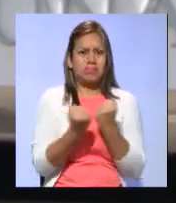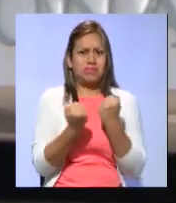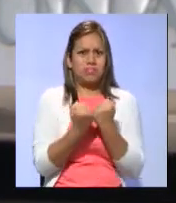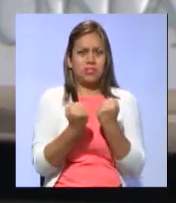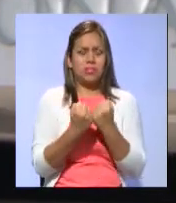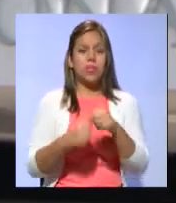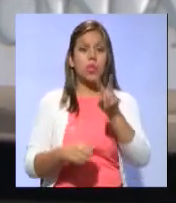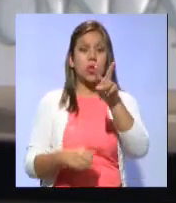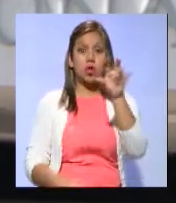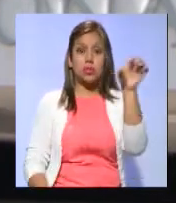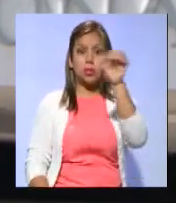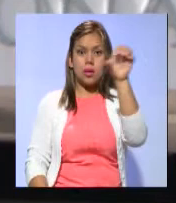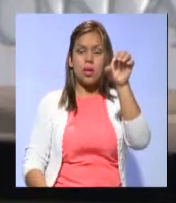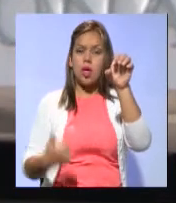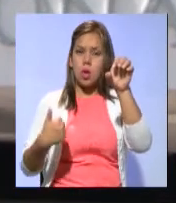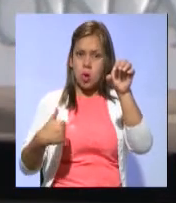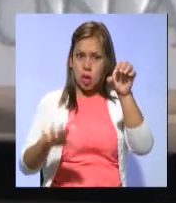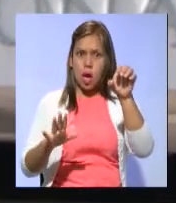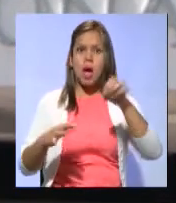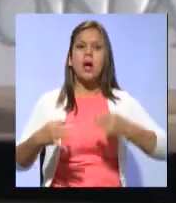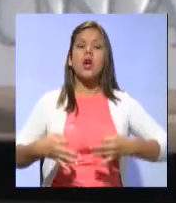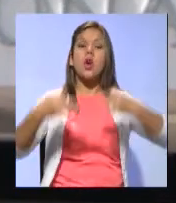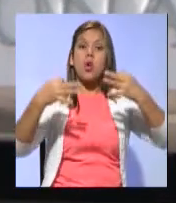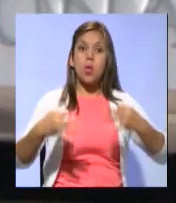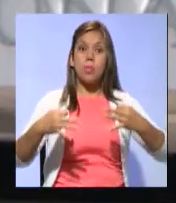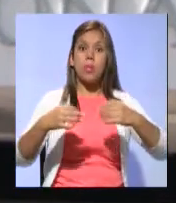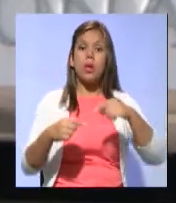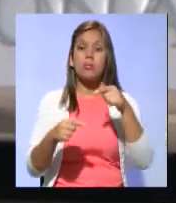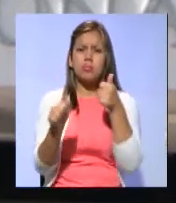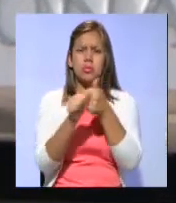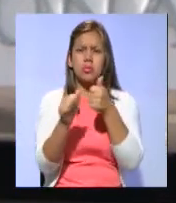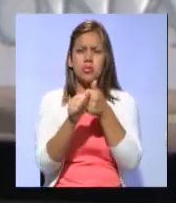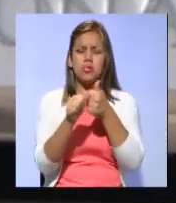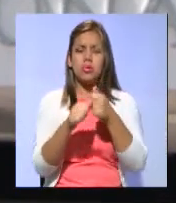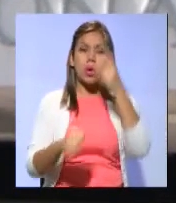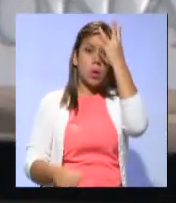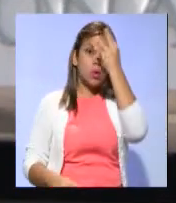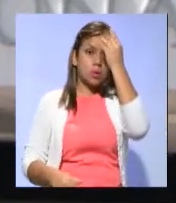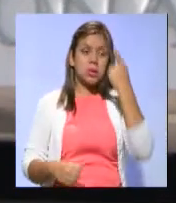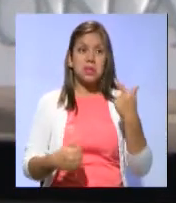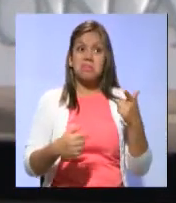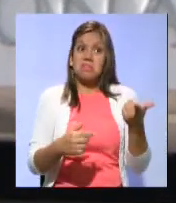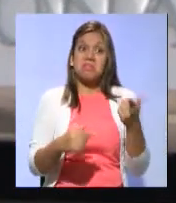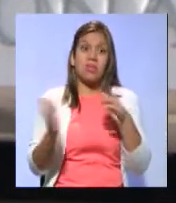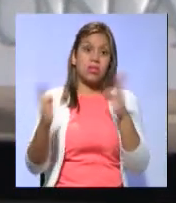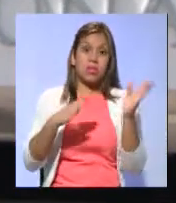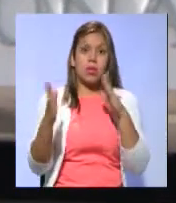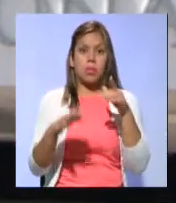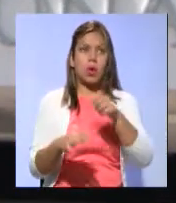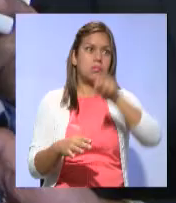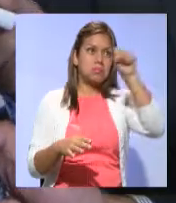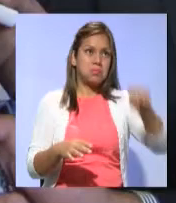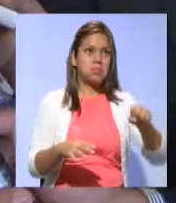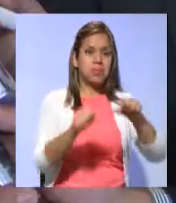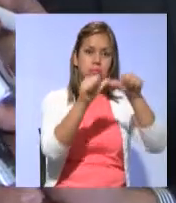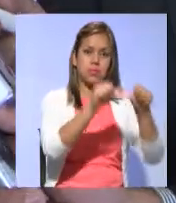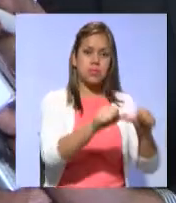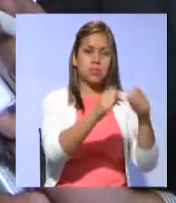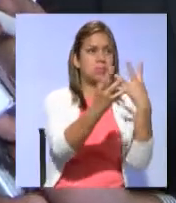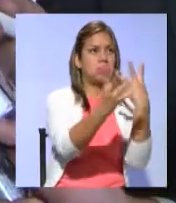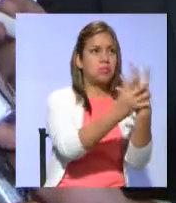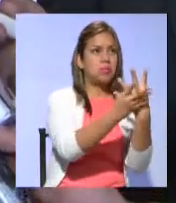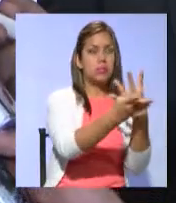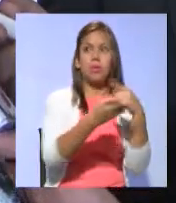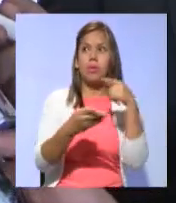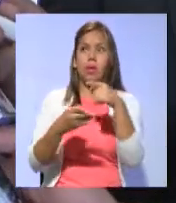la fecha, según la legislación ecuatoriana, en donde Jorge Glass está ausente de forma temporal en el cargo. Justamente